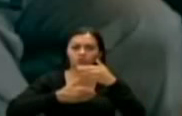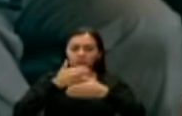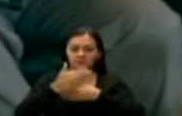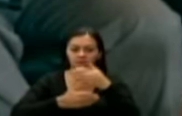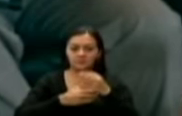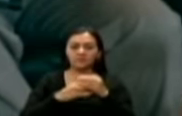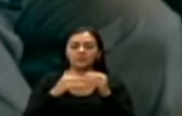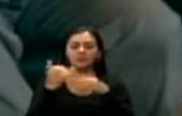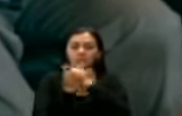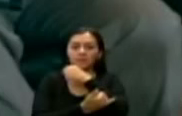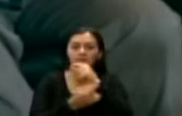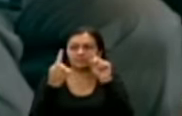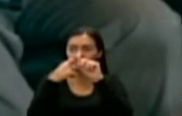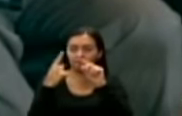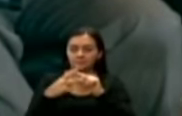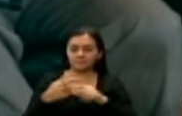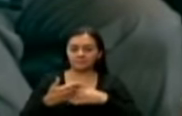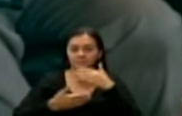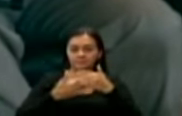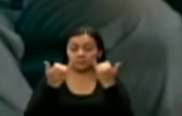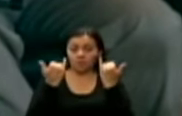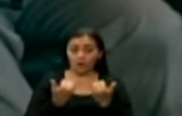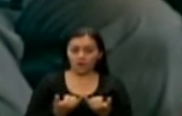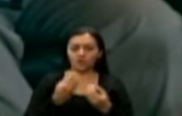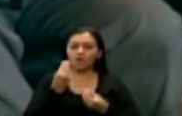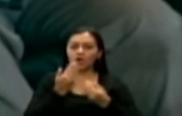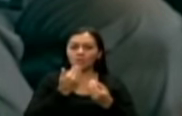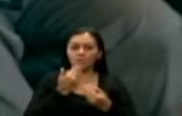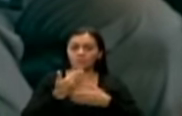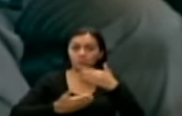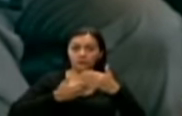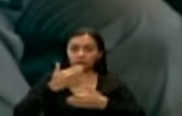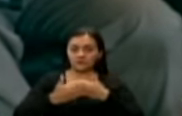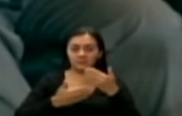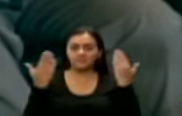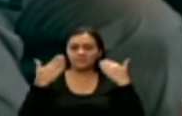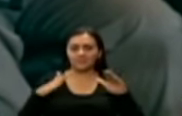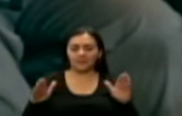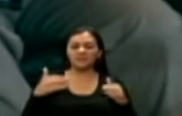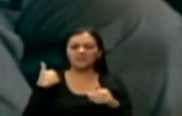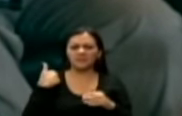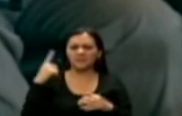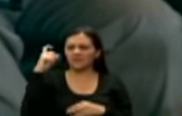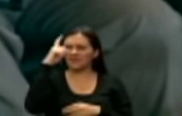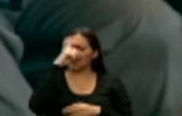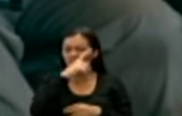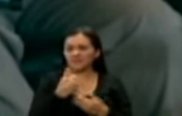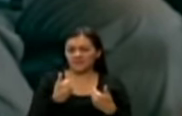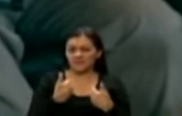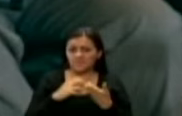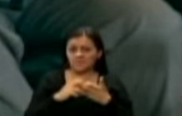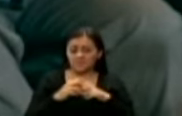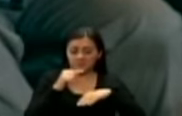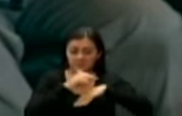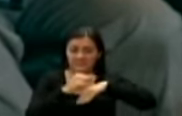con un avance notable. Pero en este momento esos procesos también están atravesando dificultades, muchas de ellas, su gran